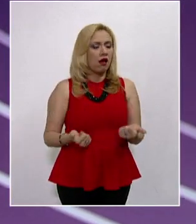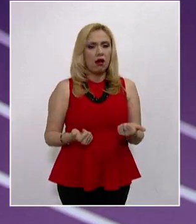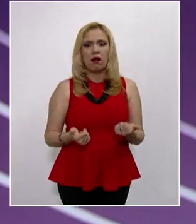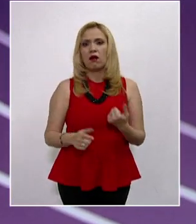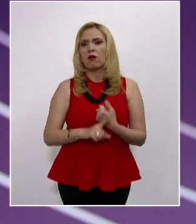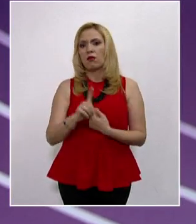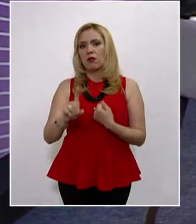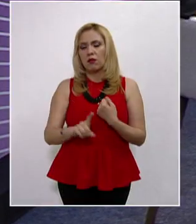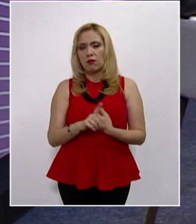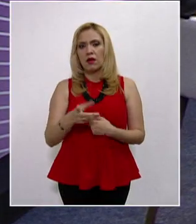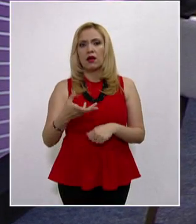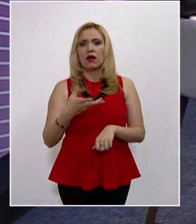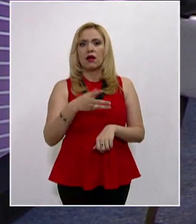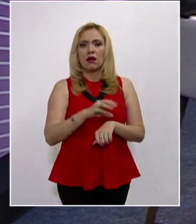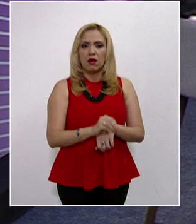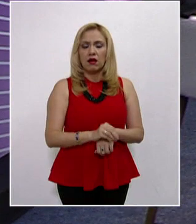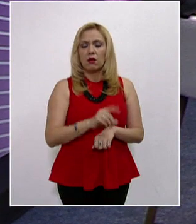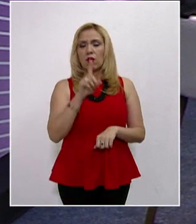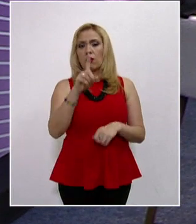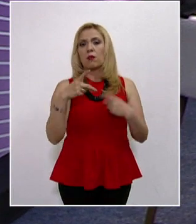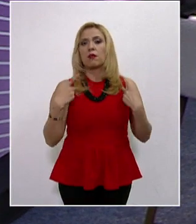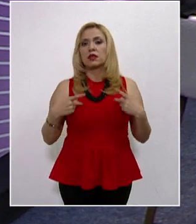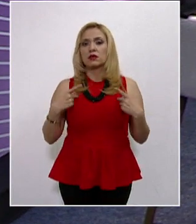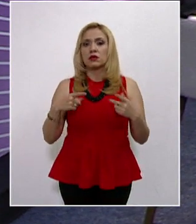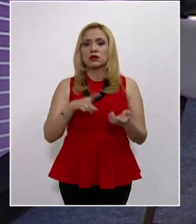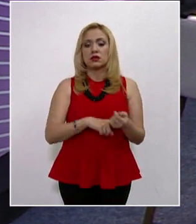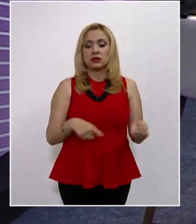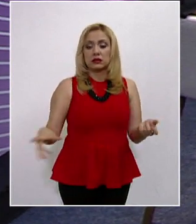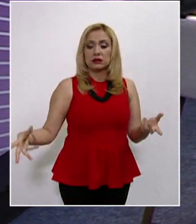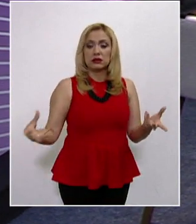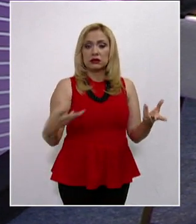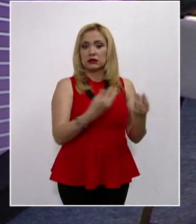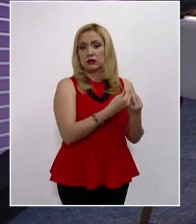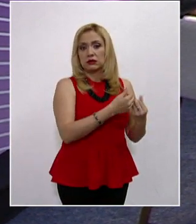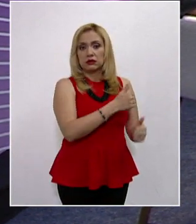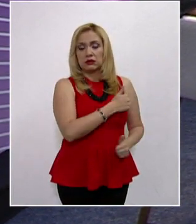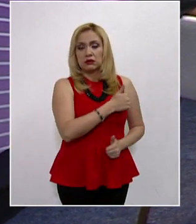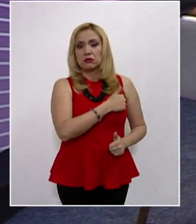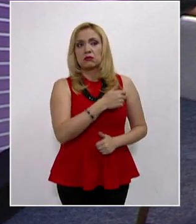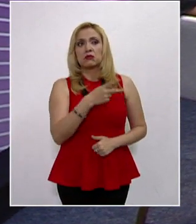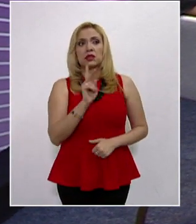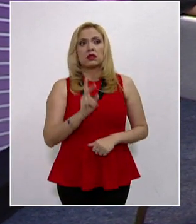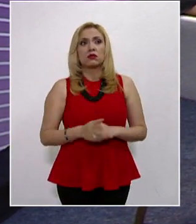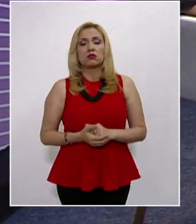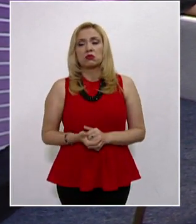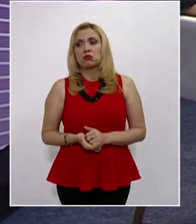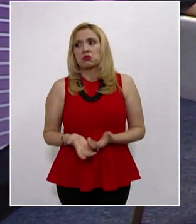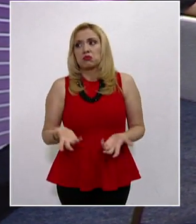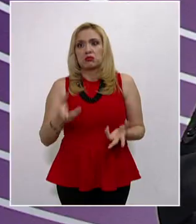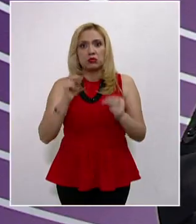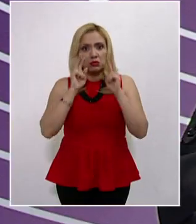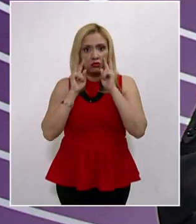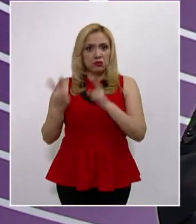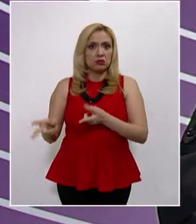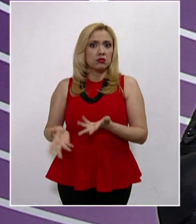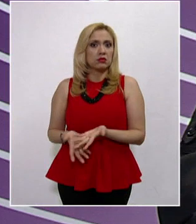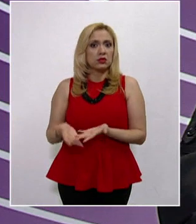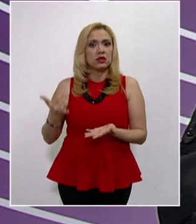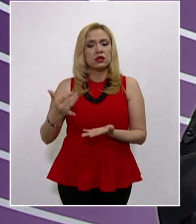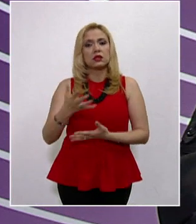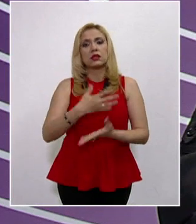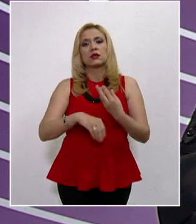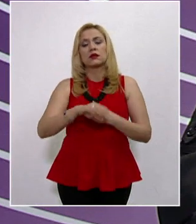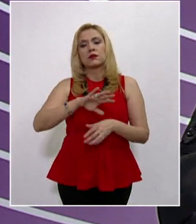poner una conceptualización que pueda entender una persona que es parte de las Fuerzas Armadas, pero que no tenga básicamente ningún sentido para quien no lo es. Y por otra